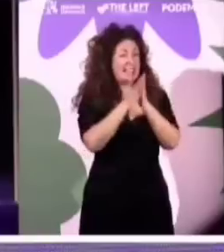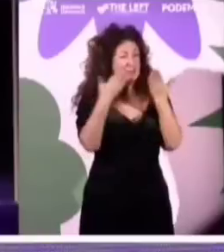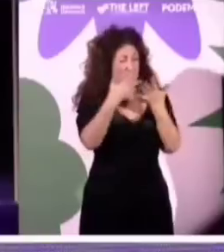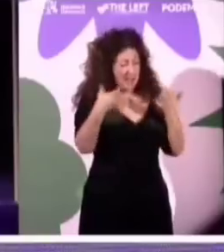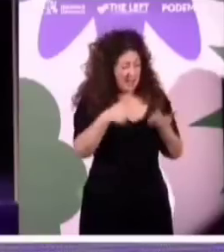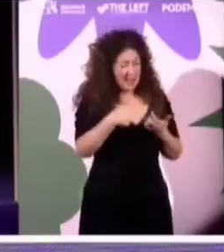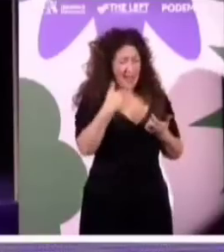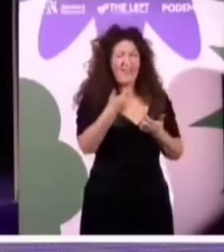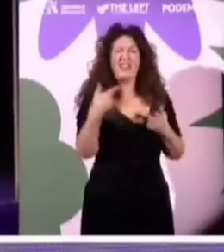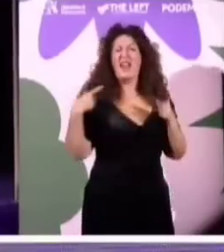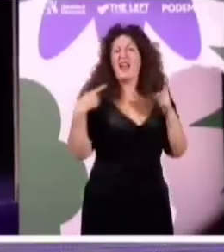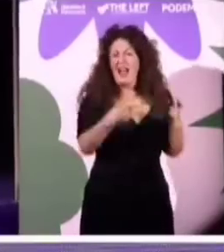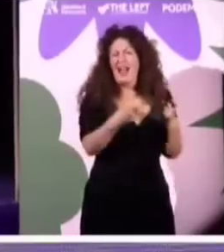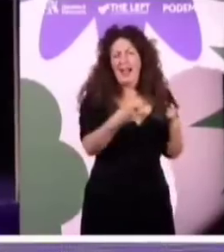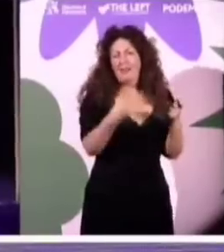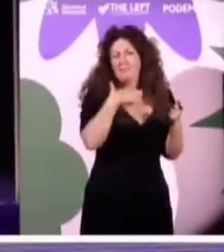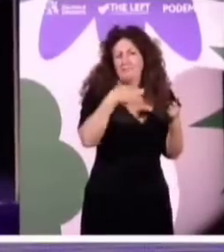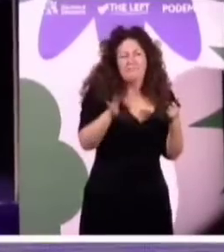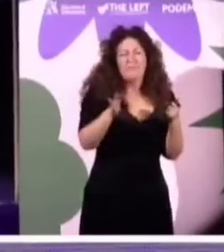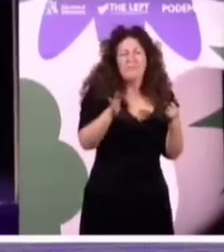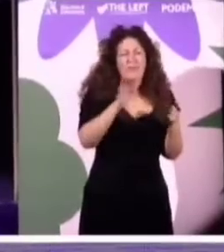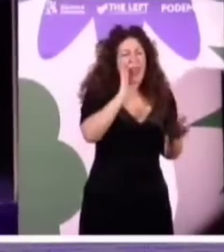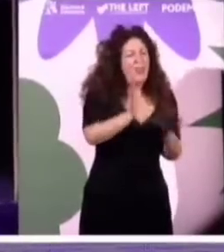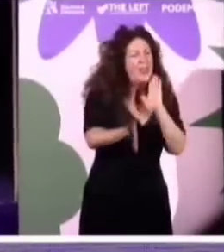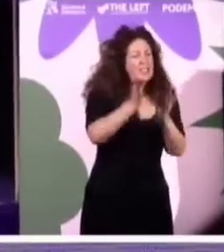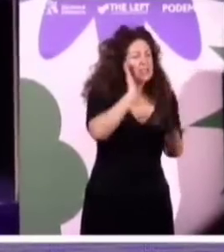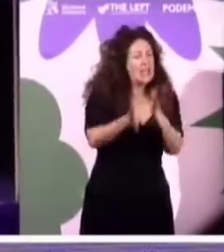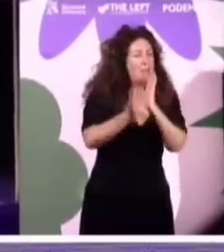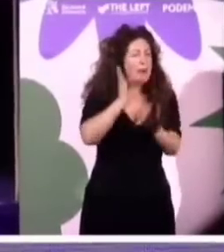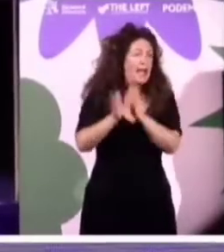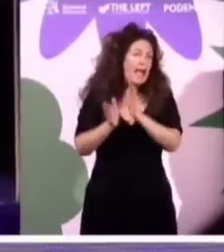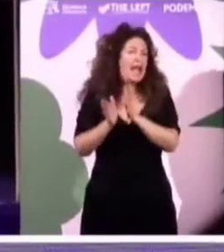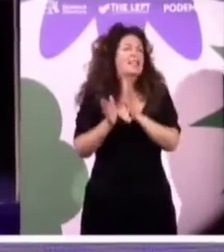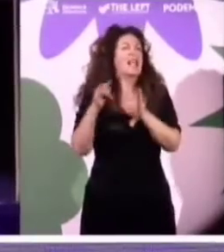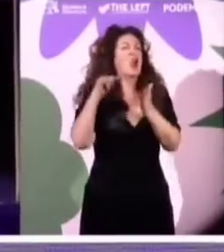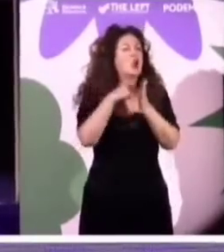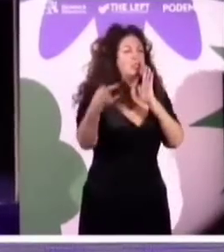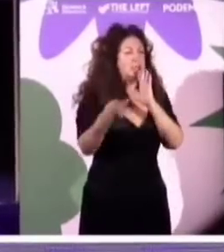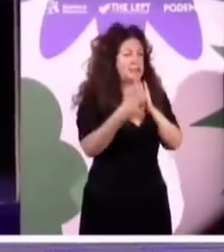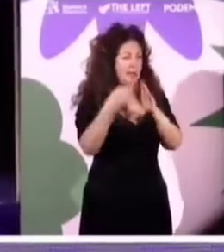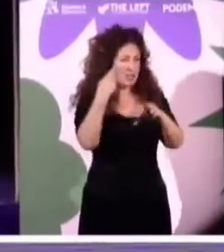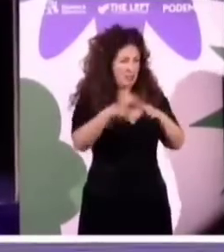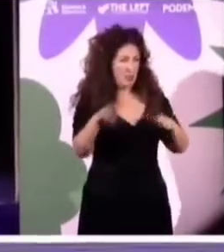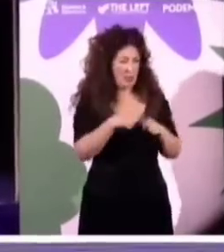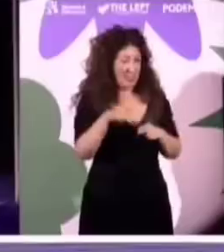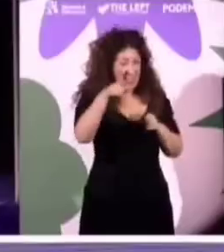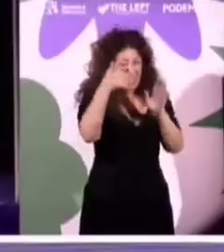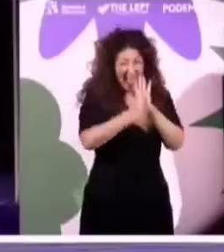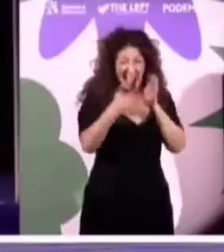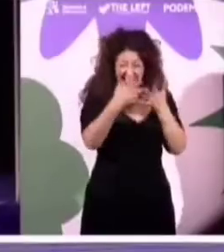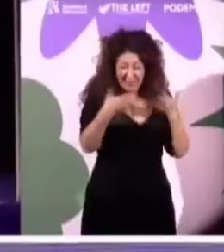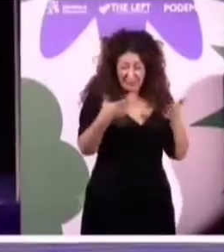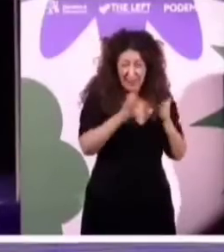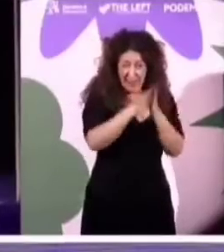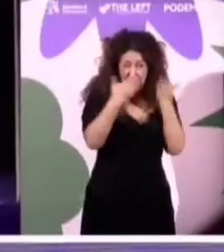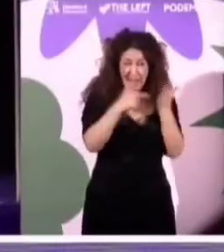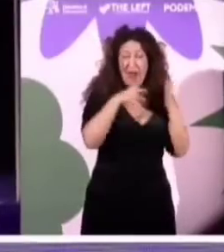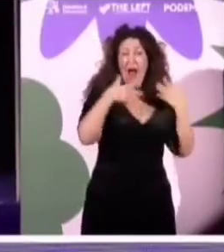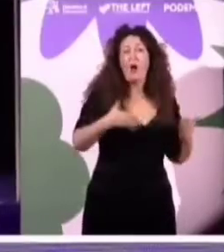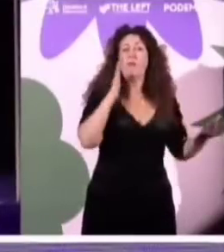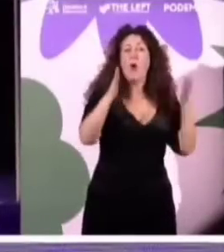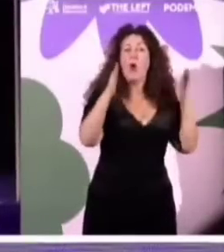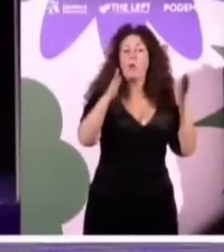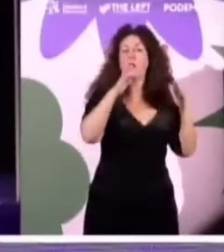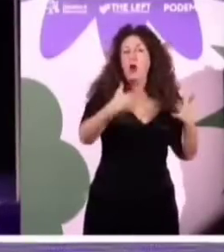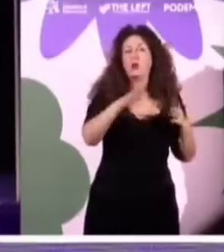guerra tiene una capacidad disciplinante sobre los sistemas políticos, y donde explica que el momento actual en Europa no tiene que